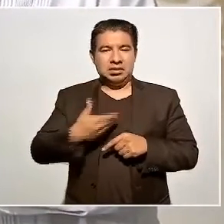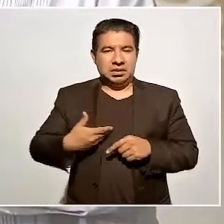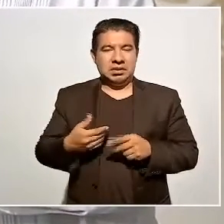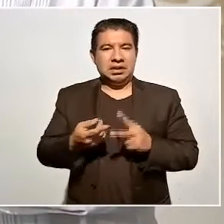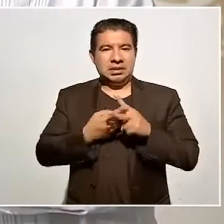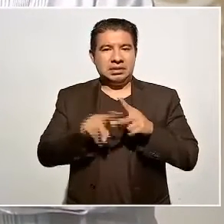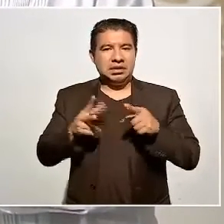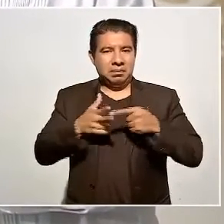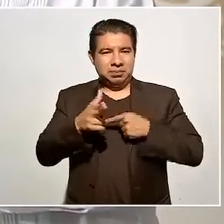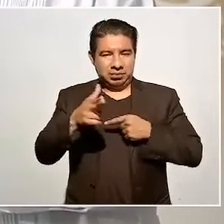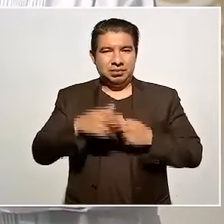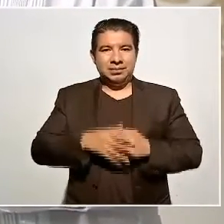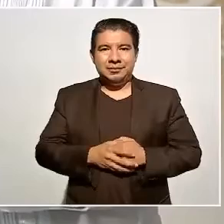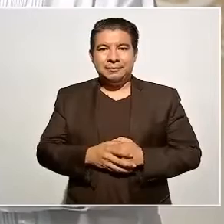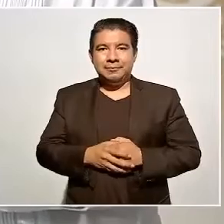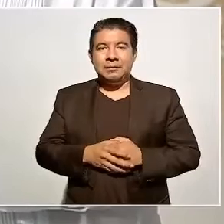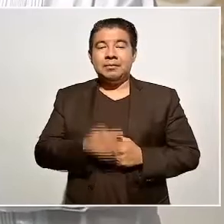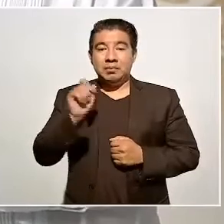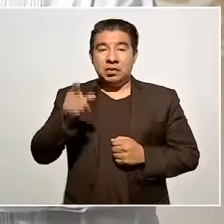1952.